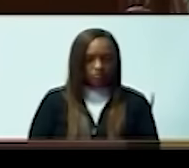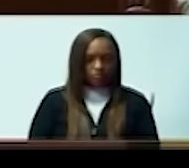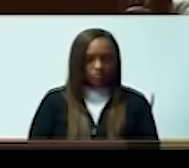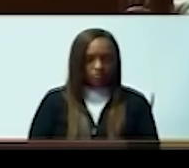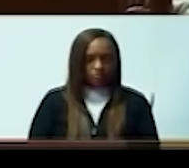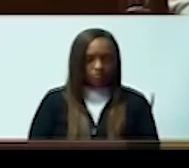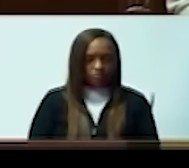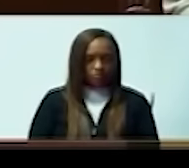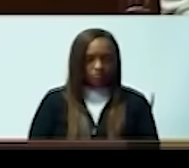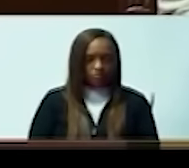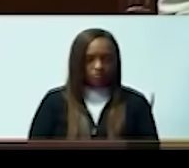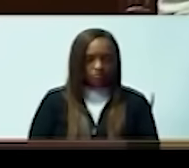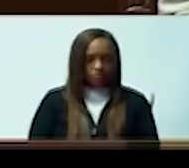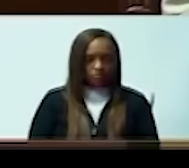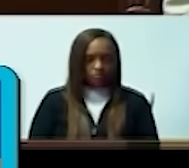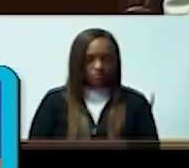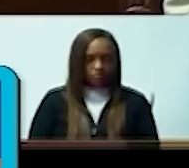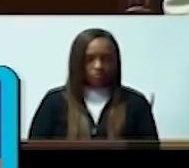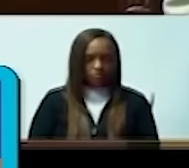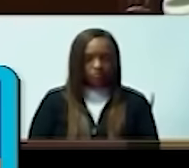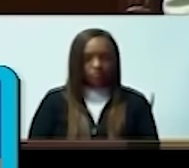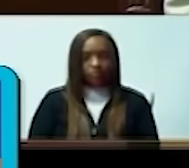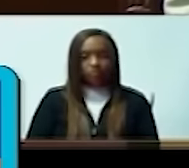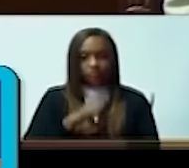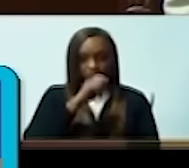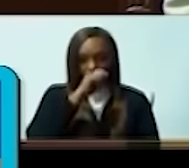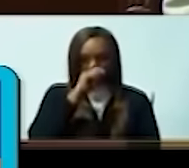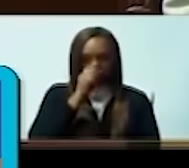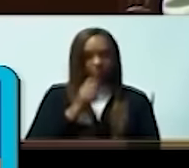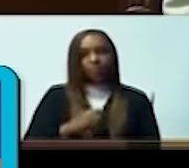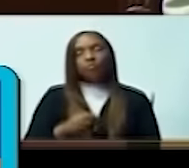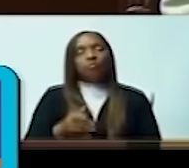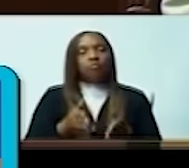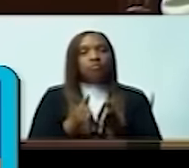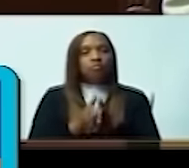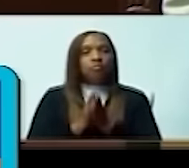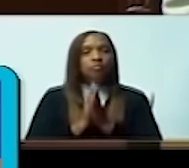el 8-4, rétamelo,